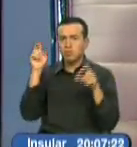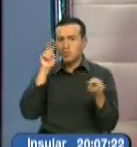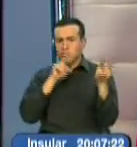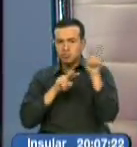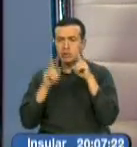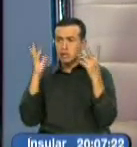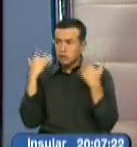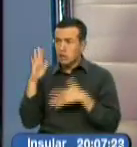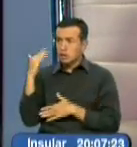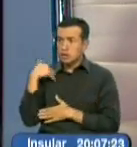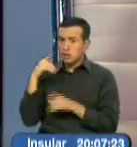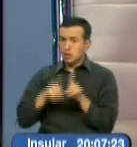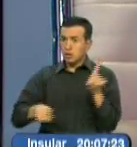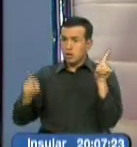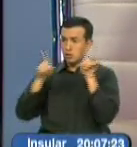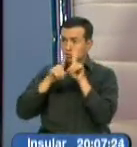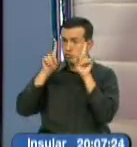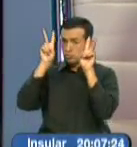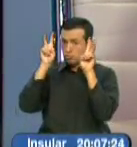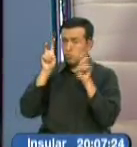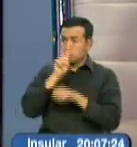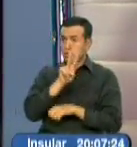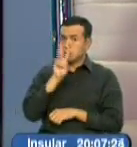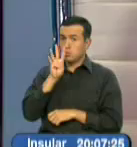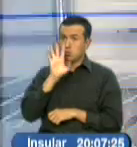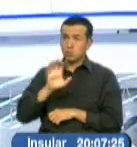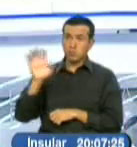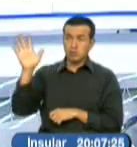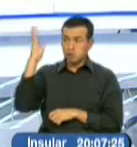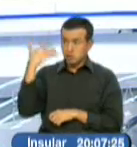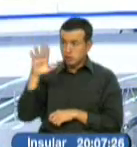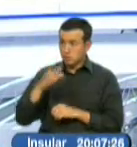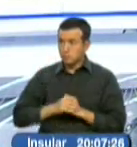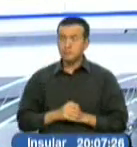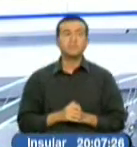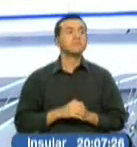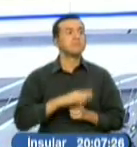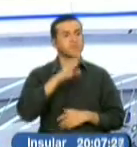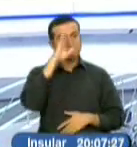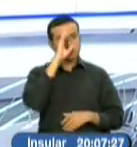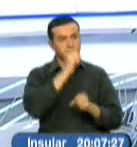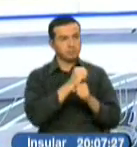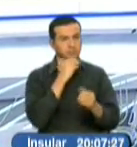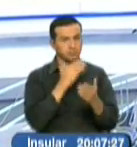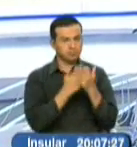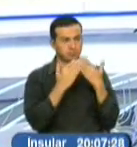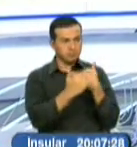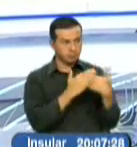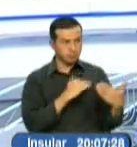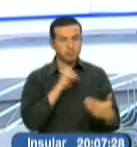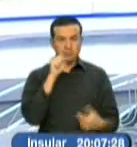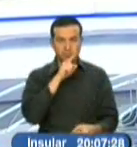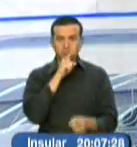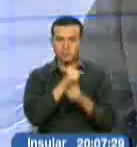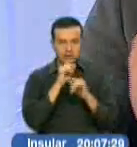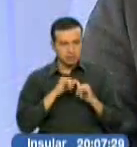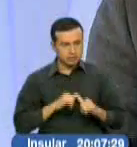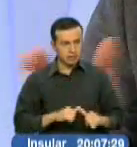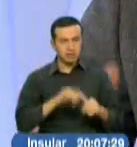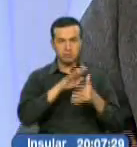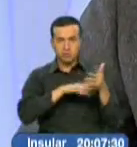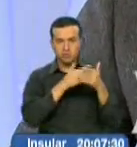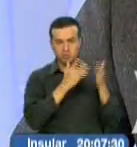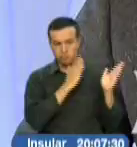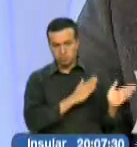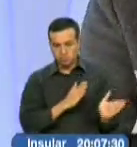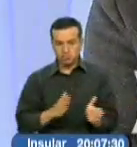tienen ya los resultados de las 24 provincias? Buenas noches, Sofía, gracias por la invitación. Sí, seguimos con nuestro calendario